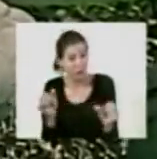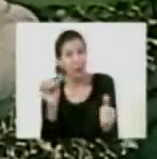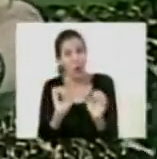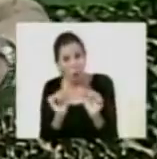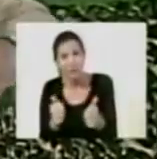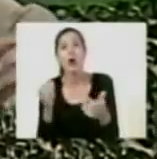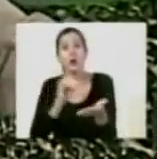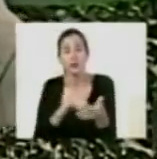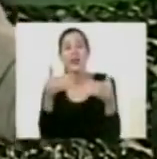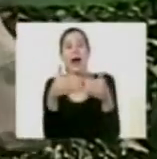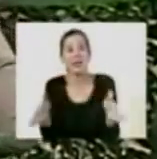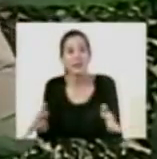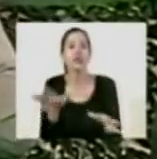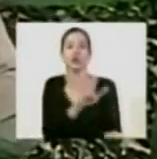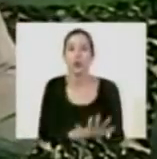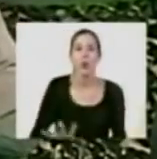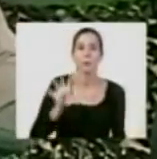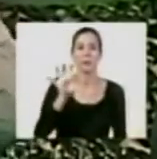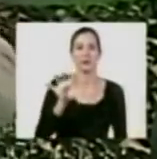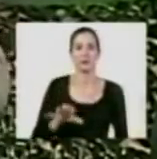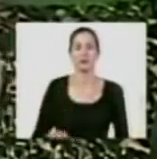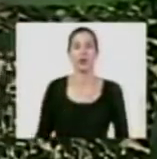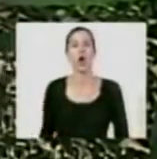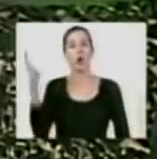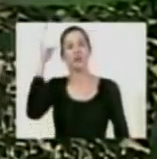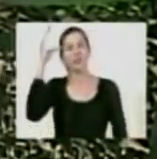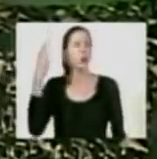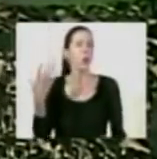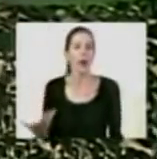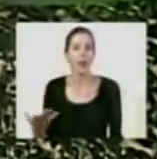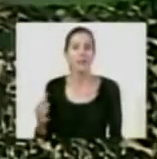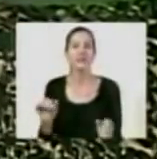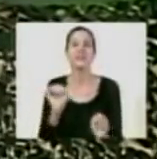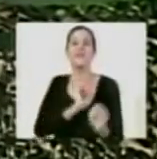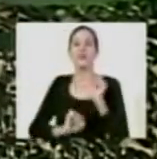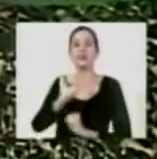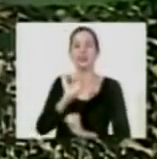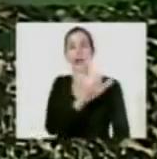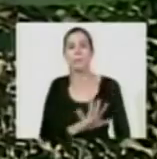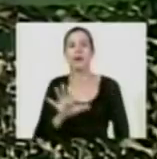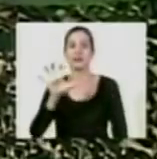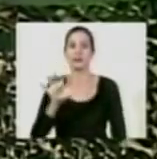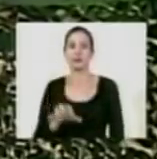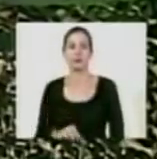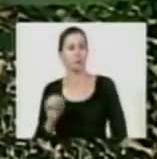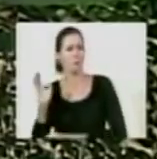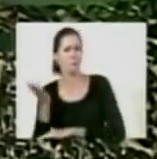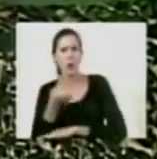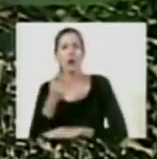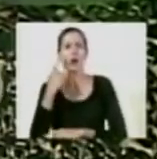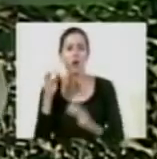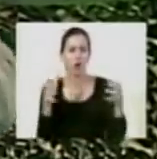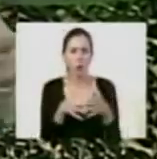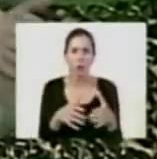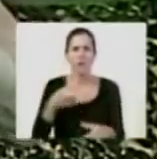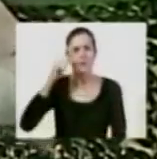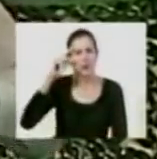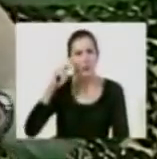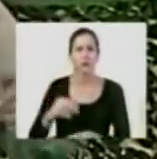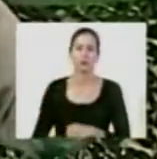del concepto estratégico de defensa y además como una línea para derrotar el frente criminal y terrorista que la